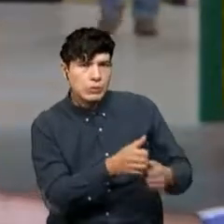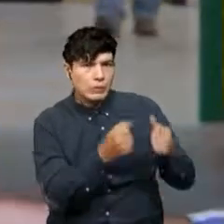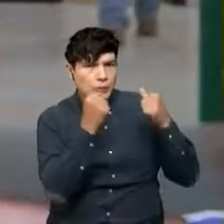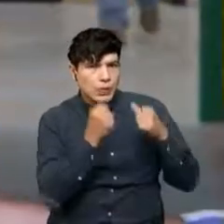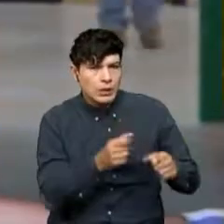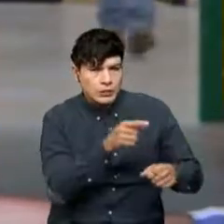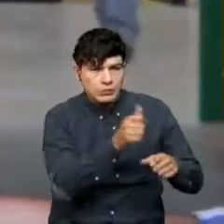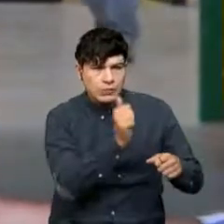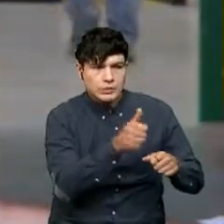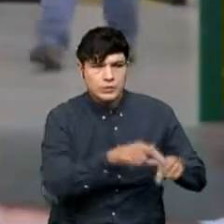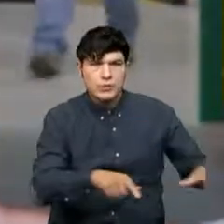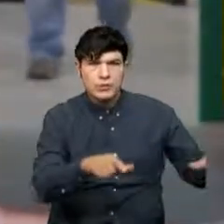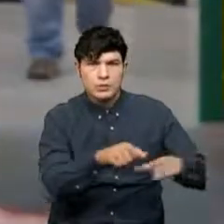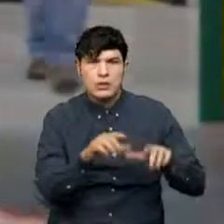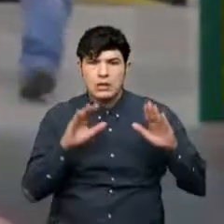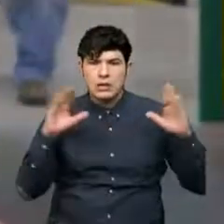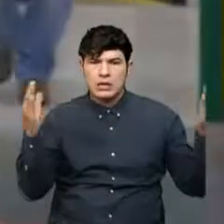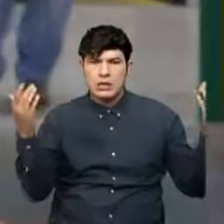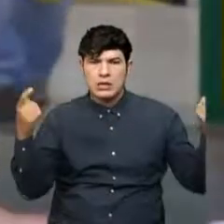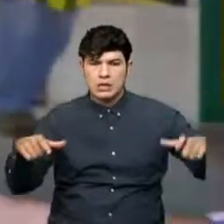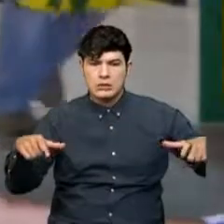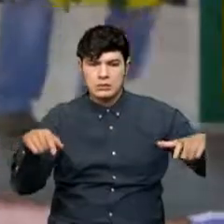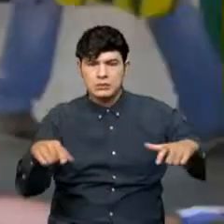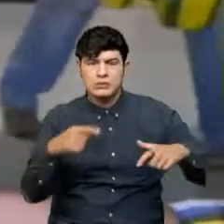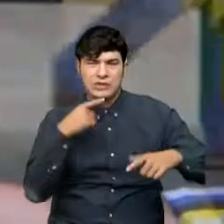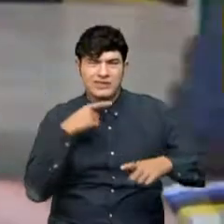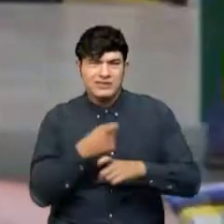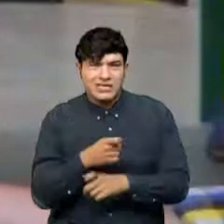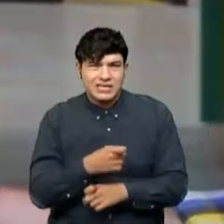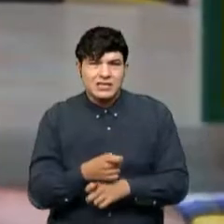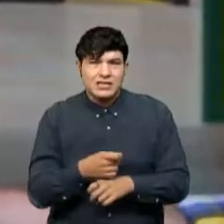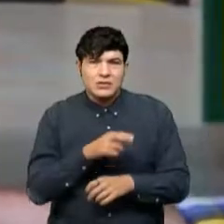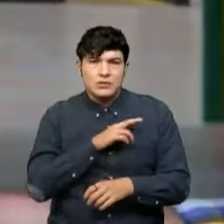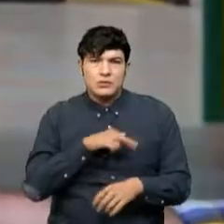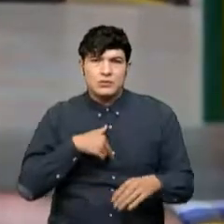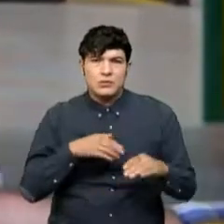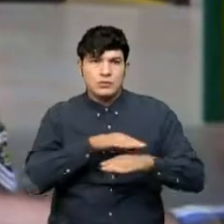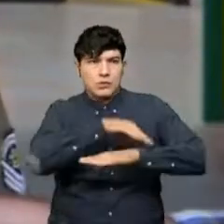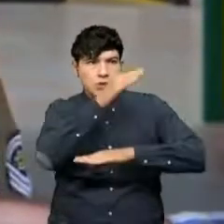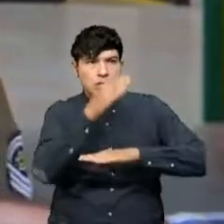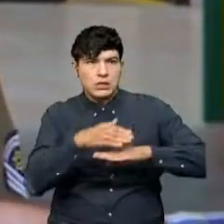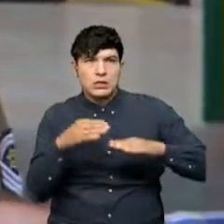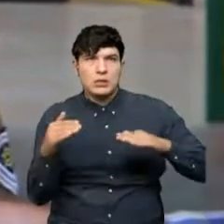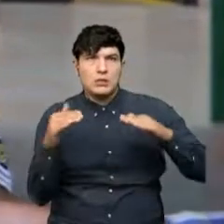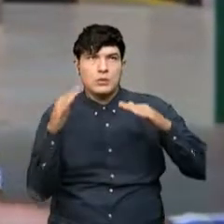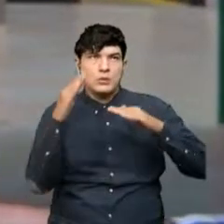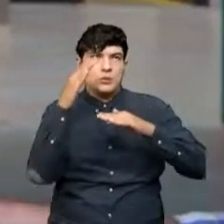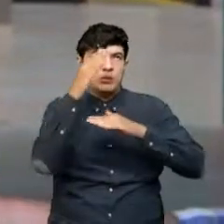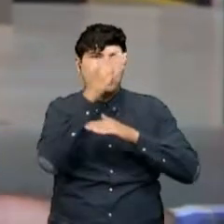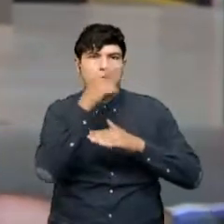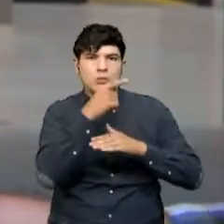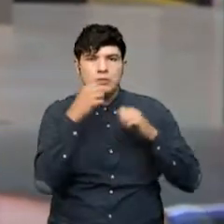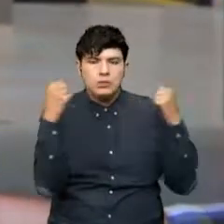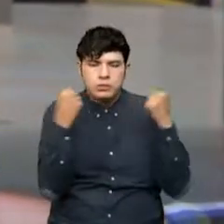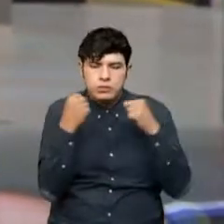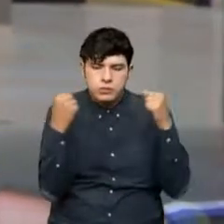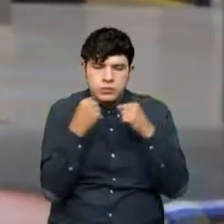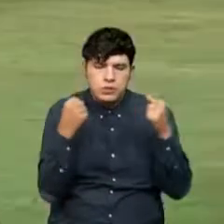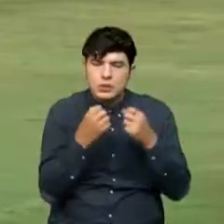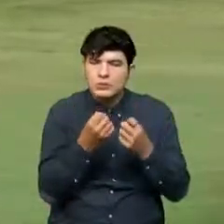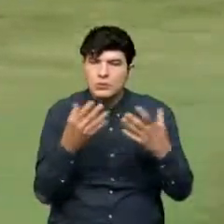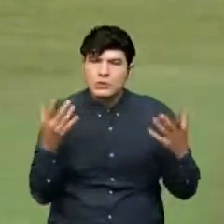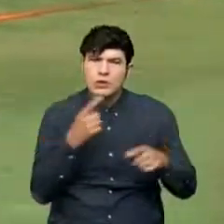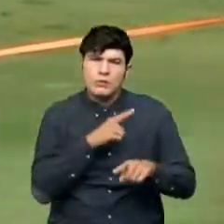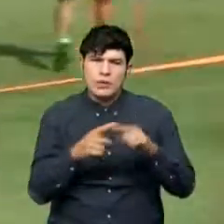la cancha es un poco pesadita el tema de la altura también y bueno pues nosotros estamos con muchas ganas con mucha confianza y el equipo está demostrando mucha